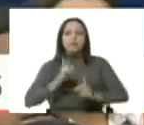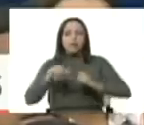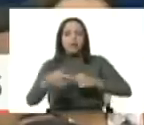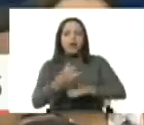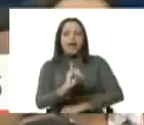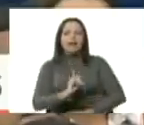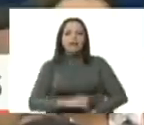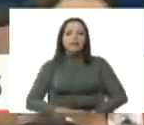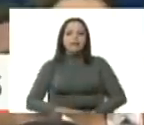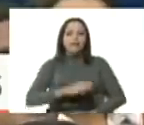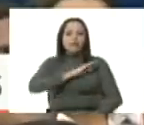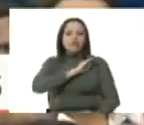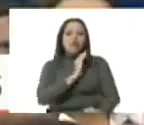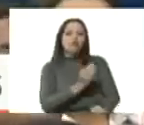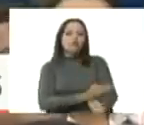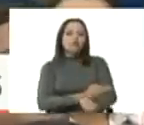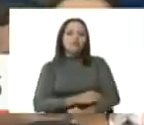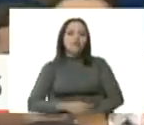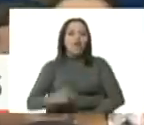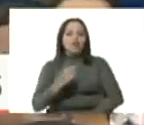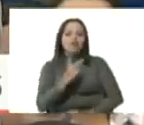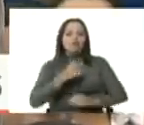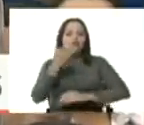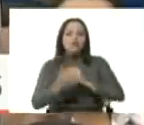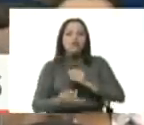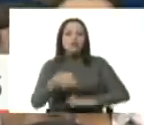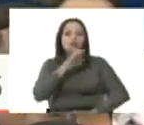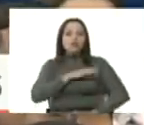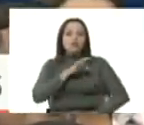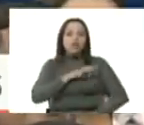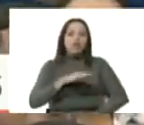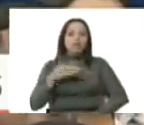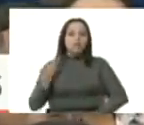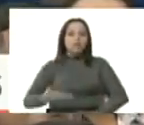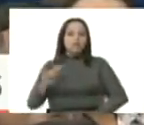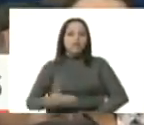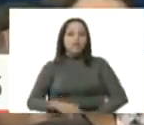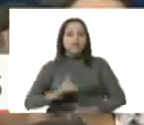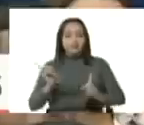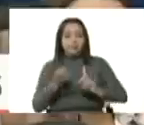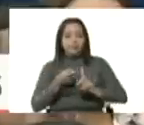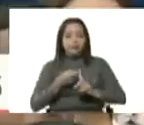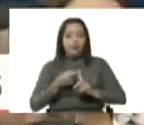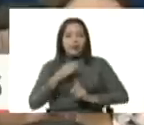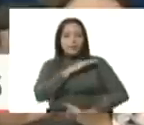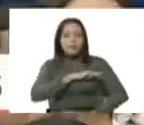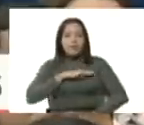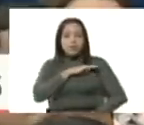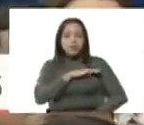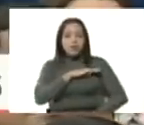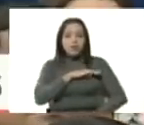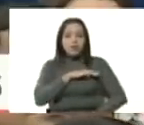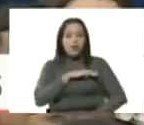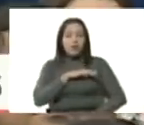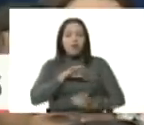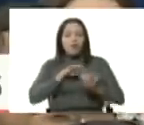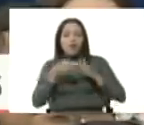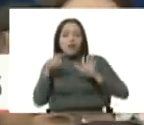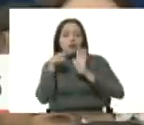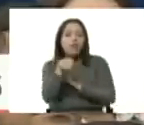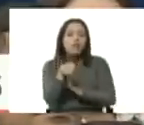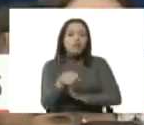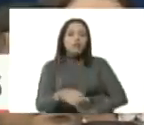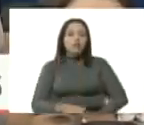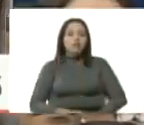presidente, fortalecer dos programas sociales que son muy importantes. Uno de ellos es la misión Barrio Adentro, que usted